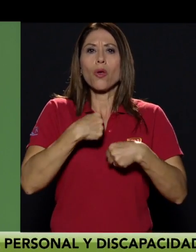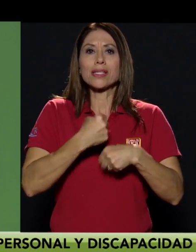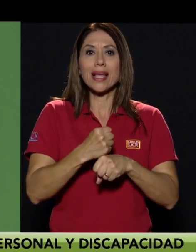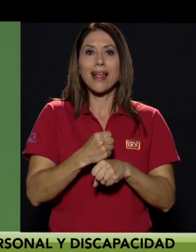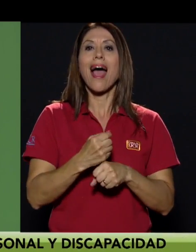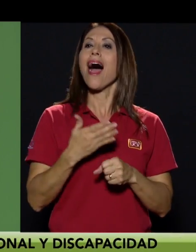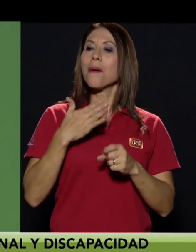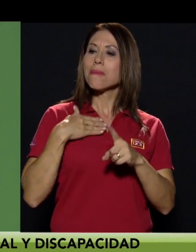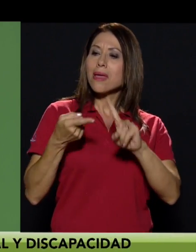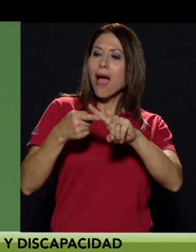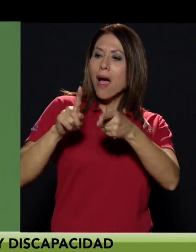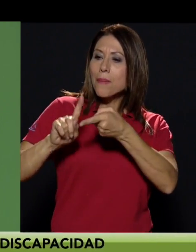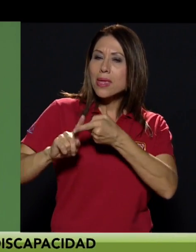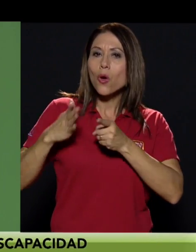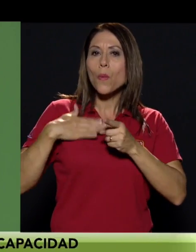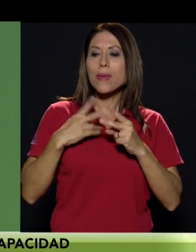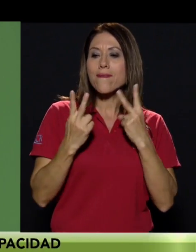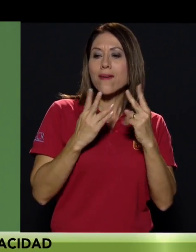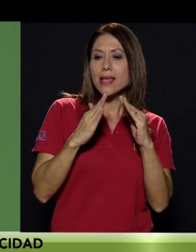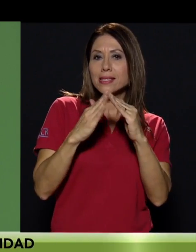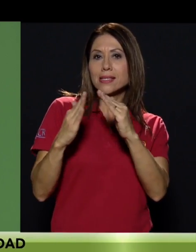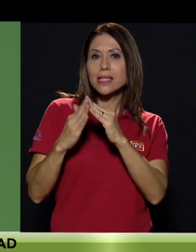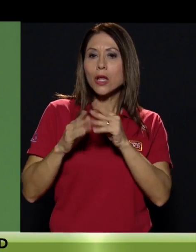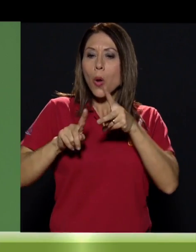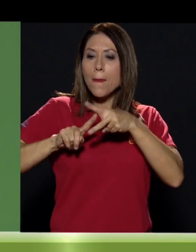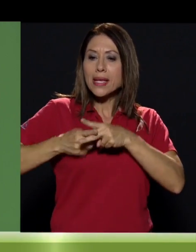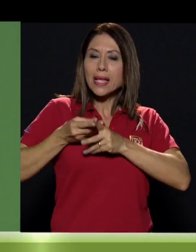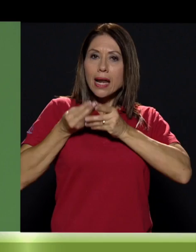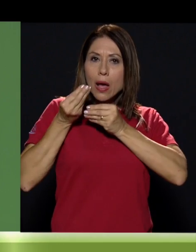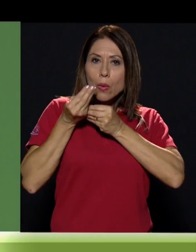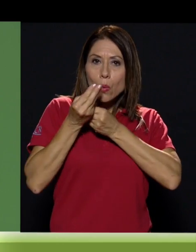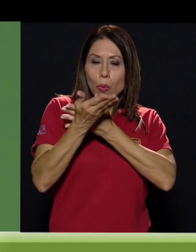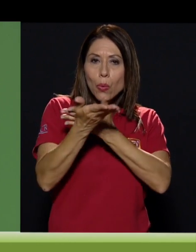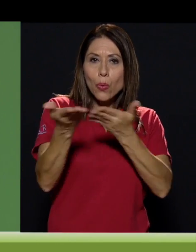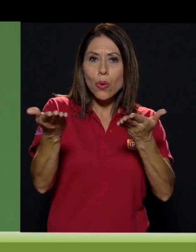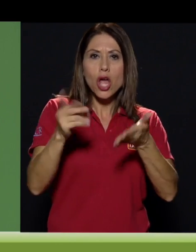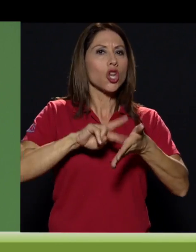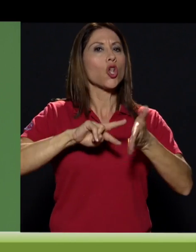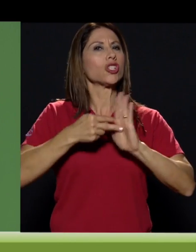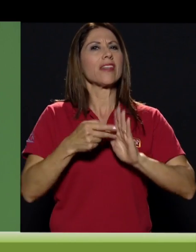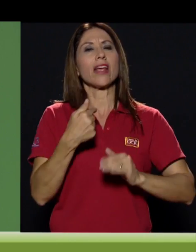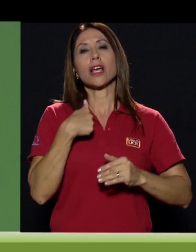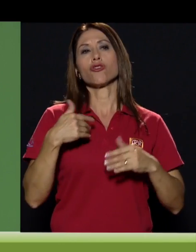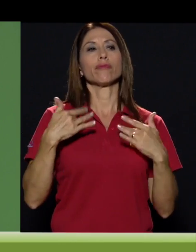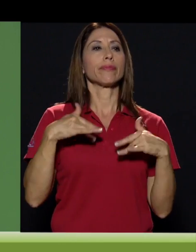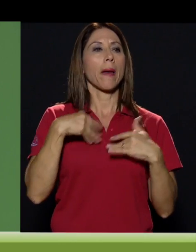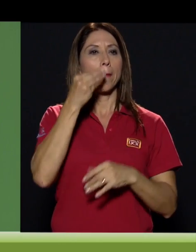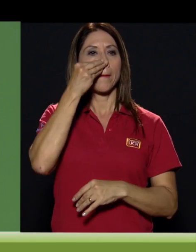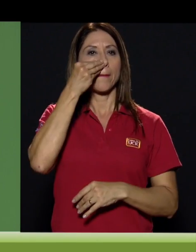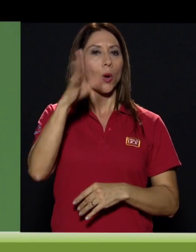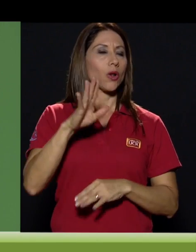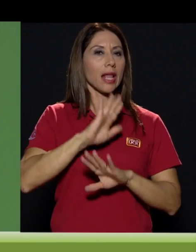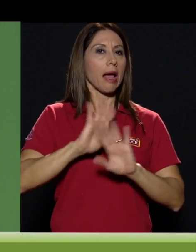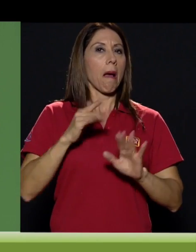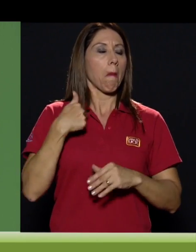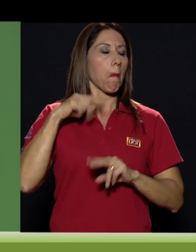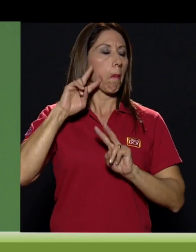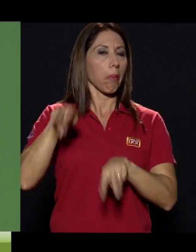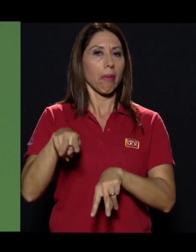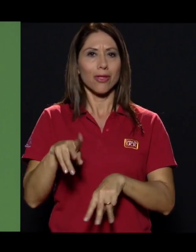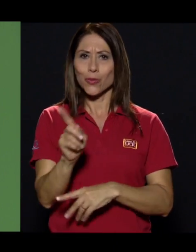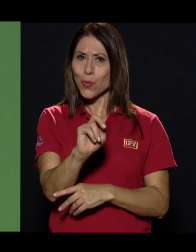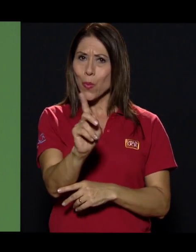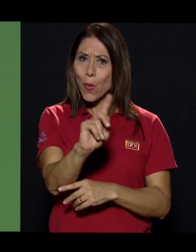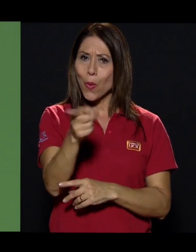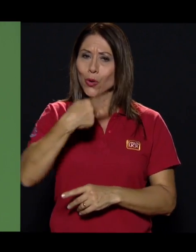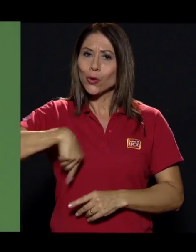amigo, empezar a trabajar con esa persona, ¿verdad? No es que eso a mí no me compete o eso a mí no me importa, no. Vivimos en